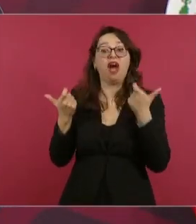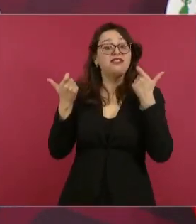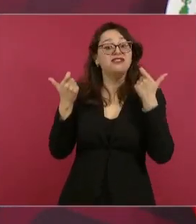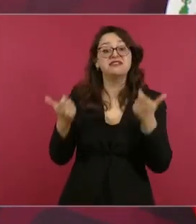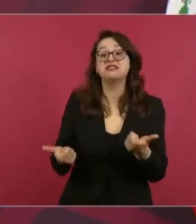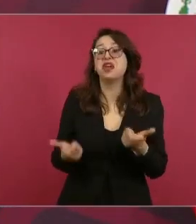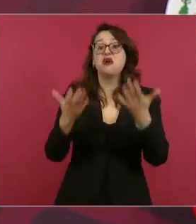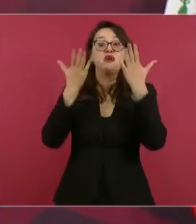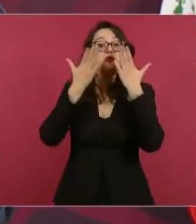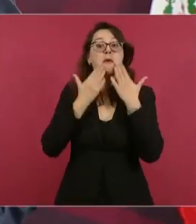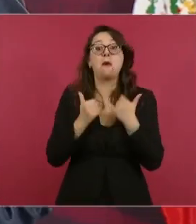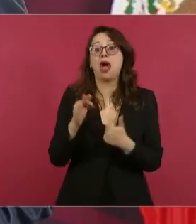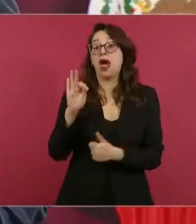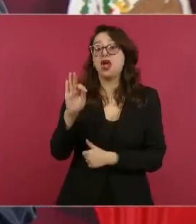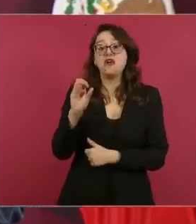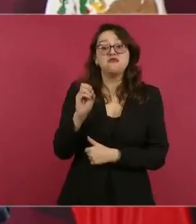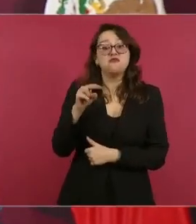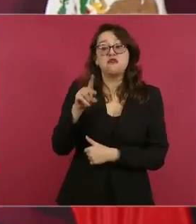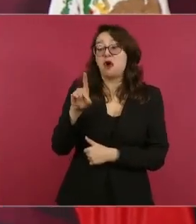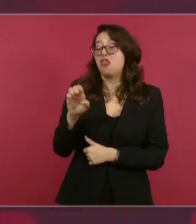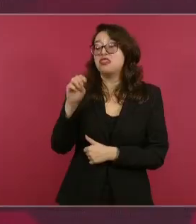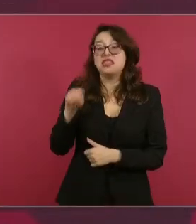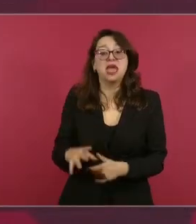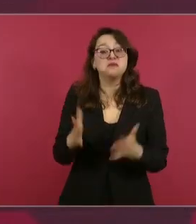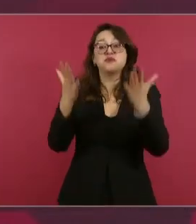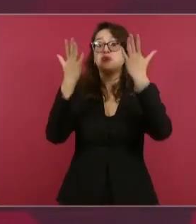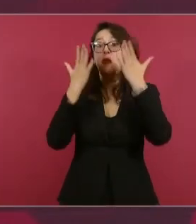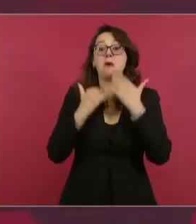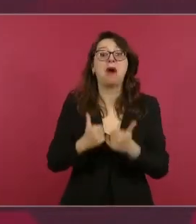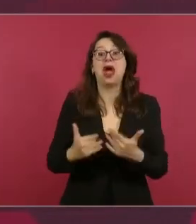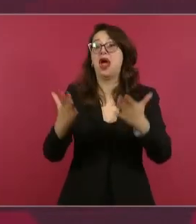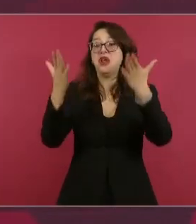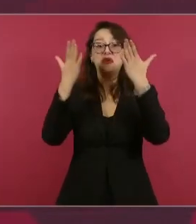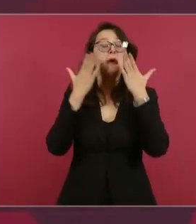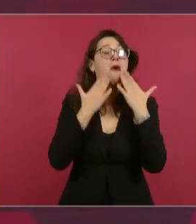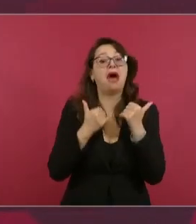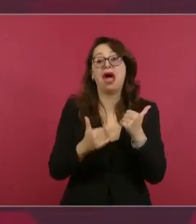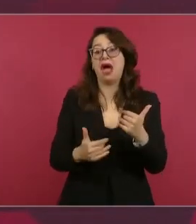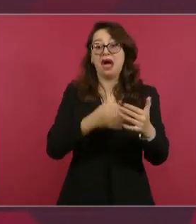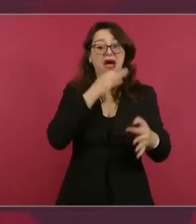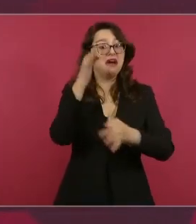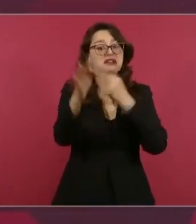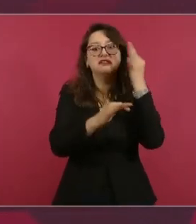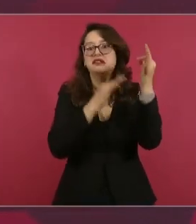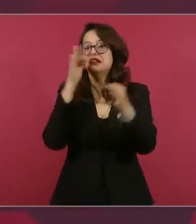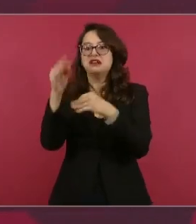estaba pasando el huracán, todavía